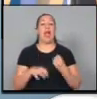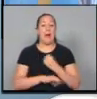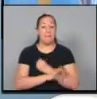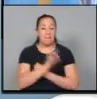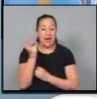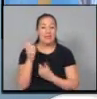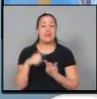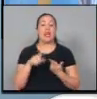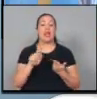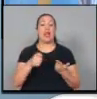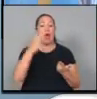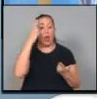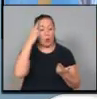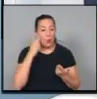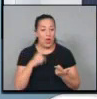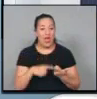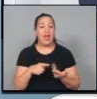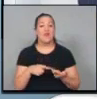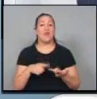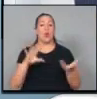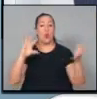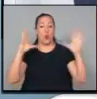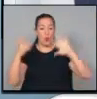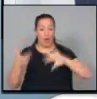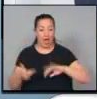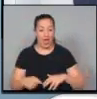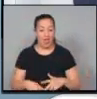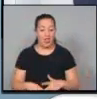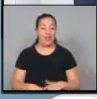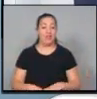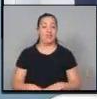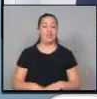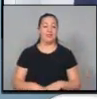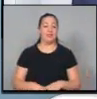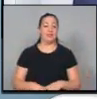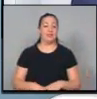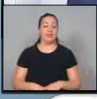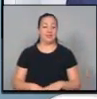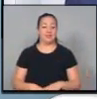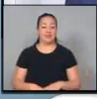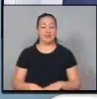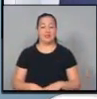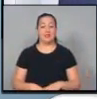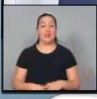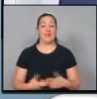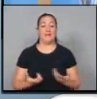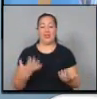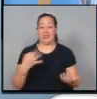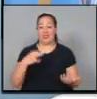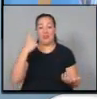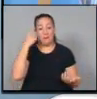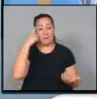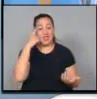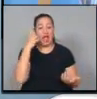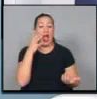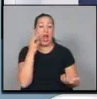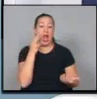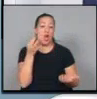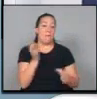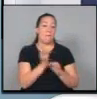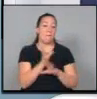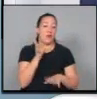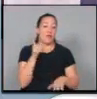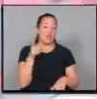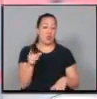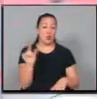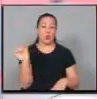pensamos. Ahora pensamos. Nublado. Navarro. Y sí. Y bueno, algo se le tiene que ocurrir. Sí. Profesional de eso.